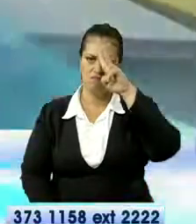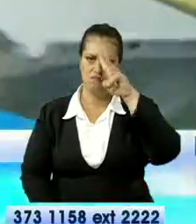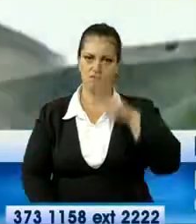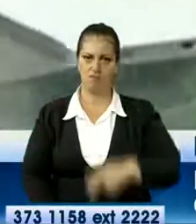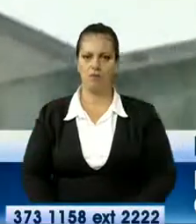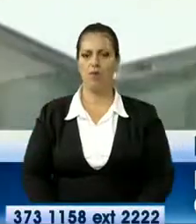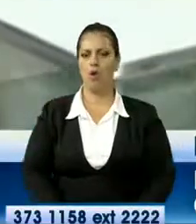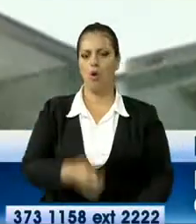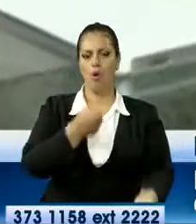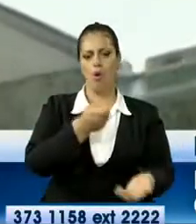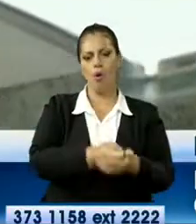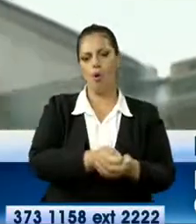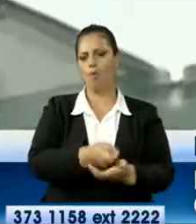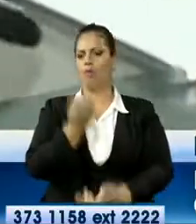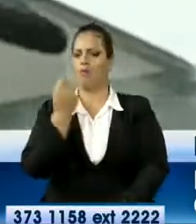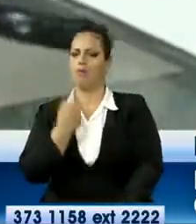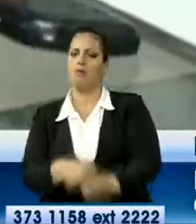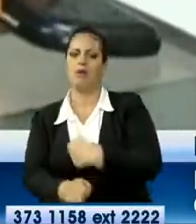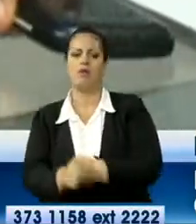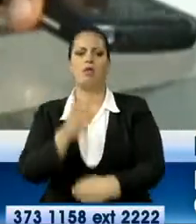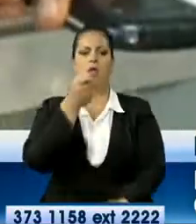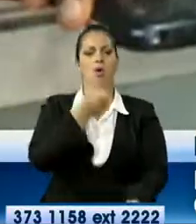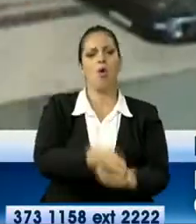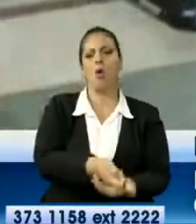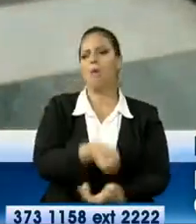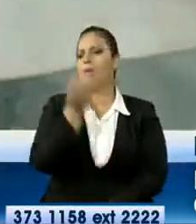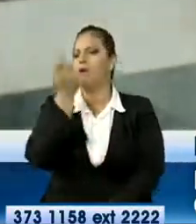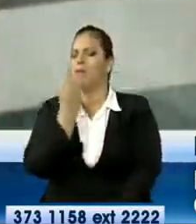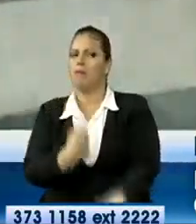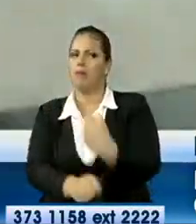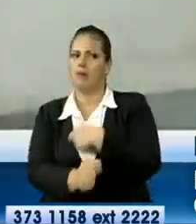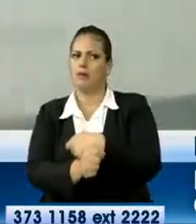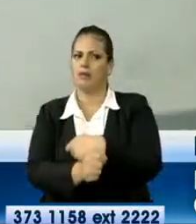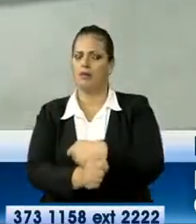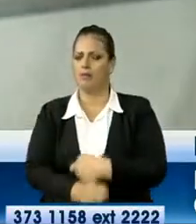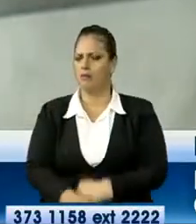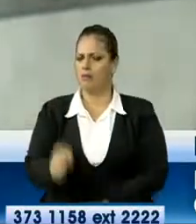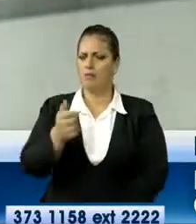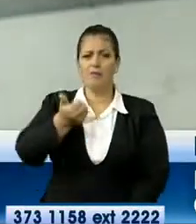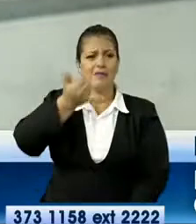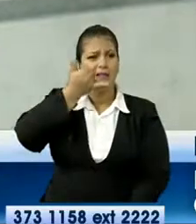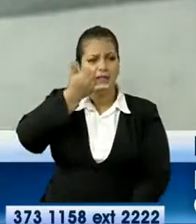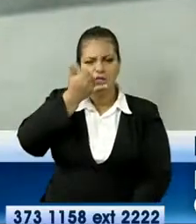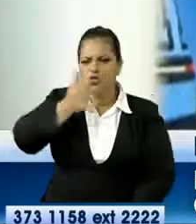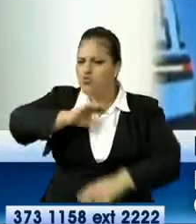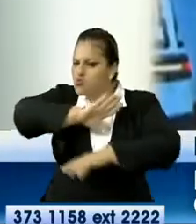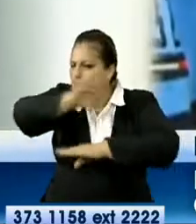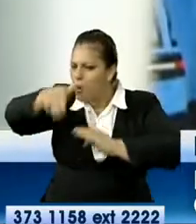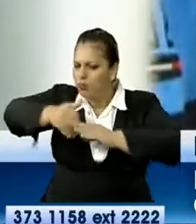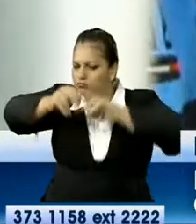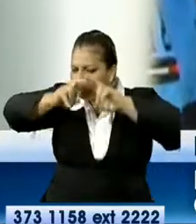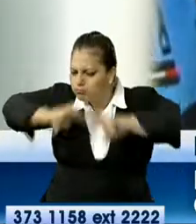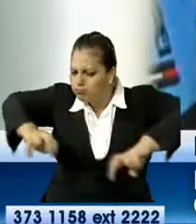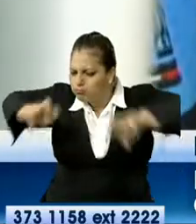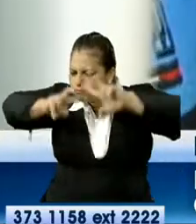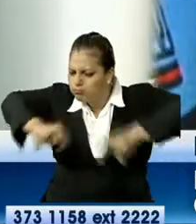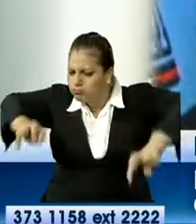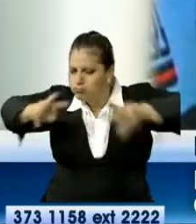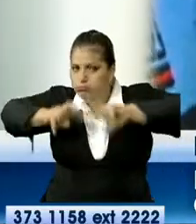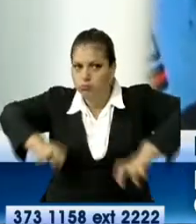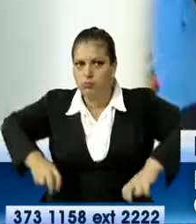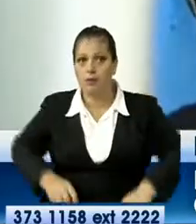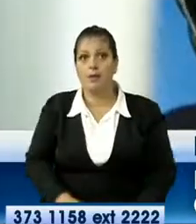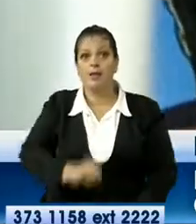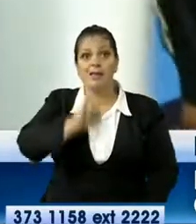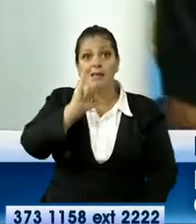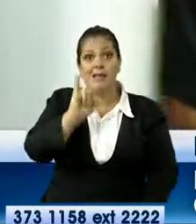Los uniformados revisaron minuciosamente cada dispositivo móvil que encontraban. Especialmente verificaban el número de